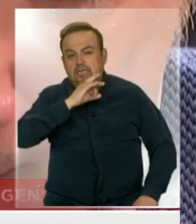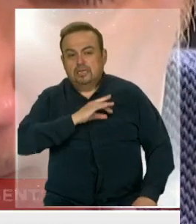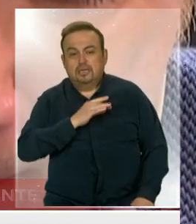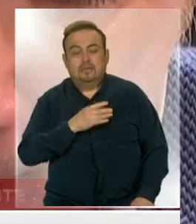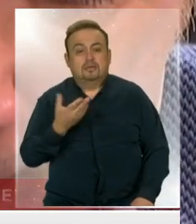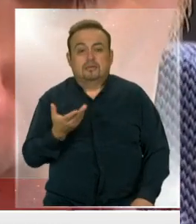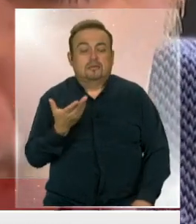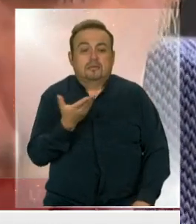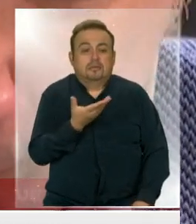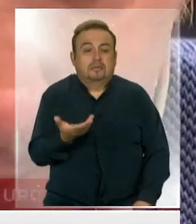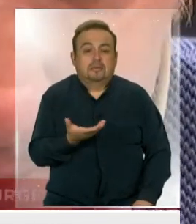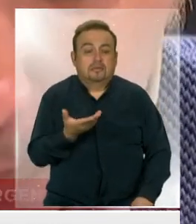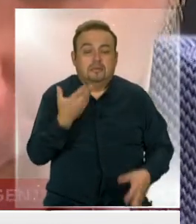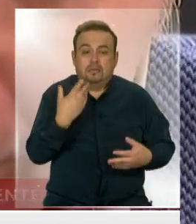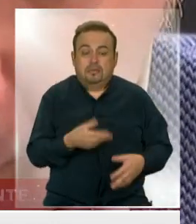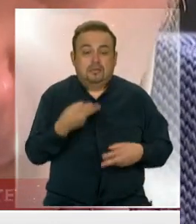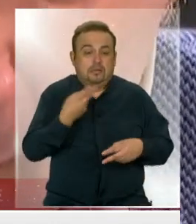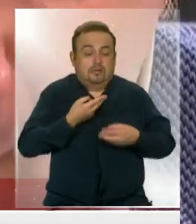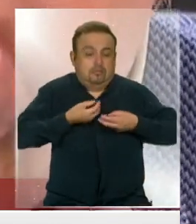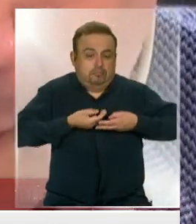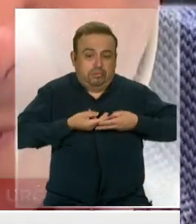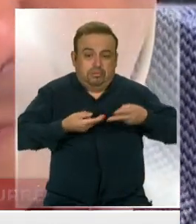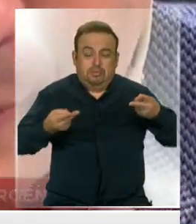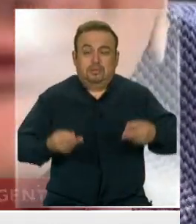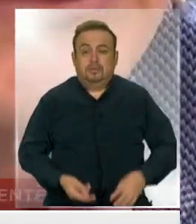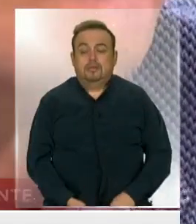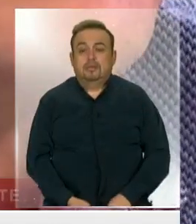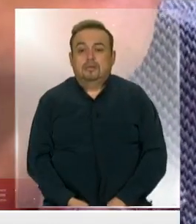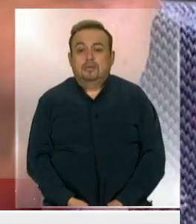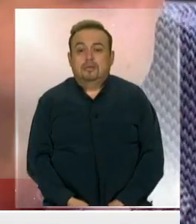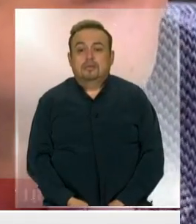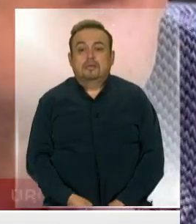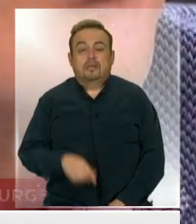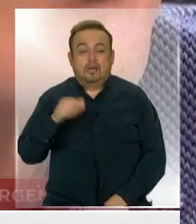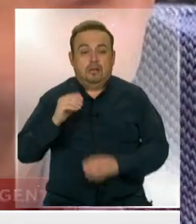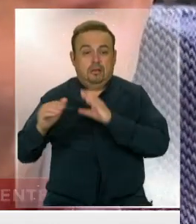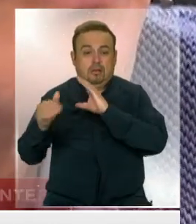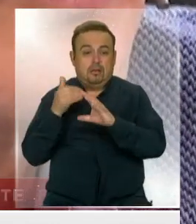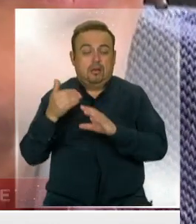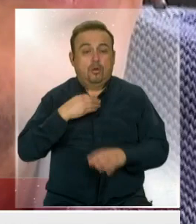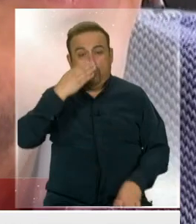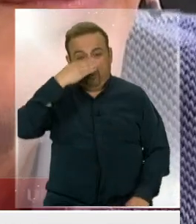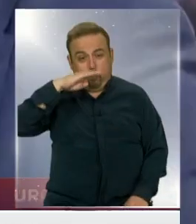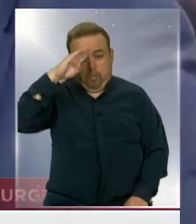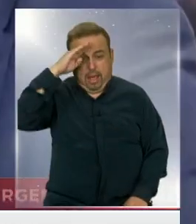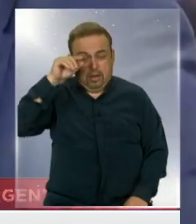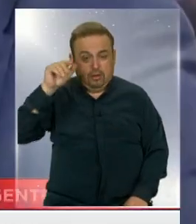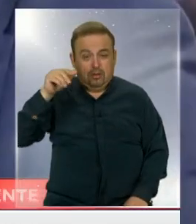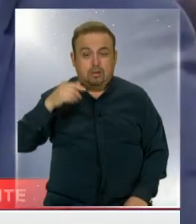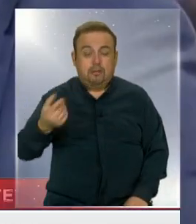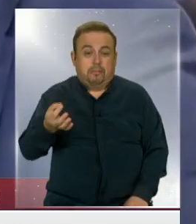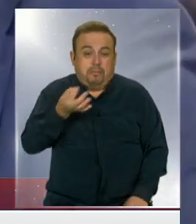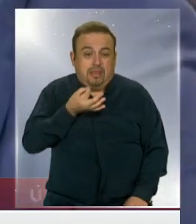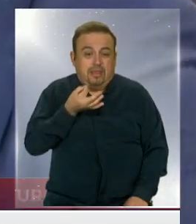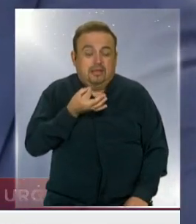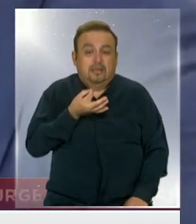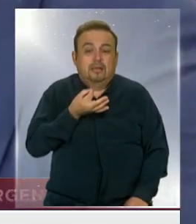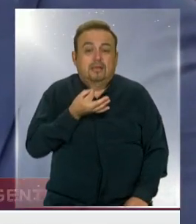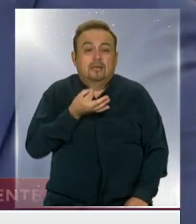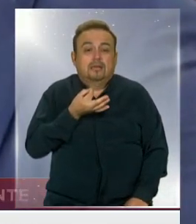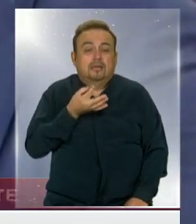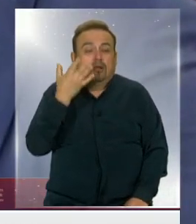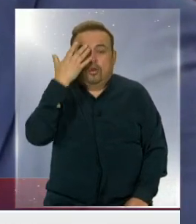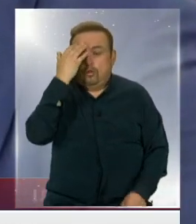Bueno, evidentemente ya la noticia se hizo... ¿Sabes qué? Me está escribiendo un colega cubano y me dice... No